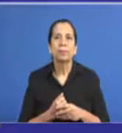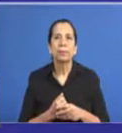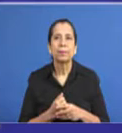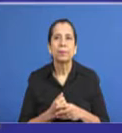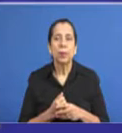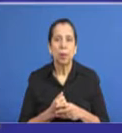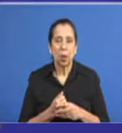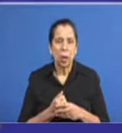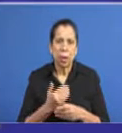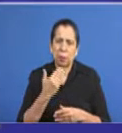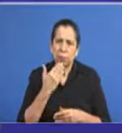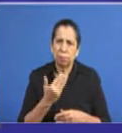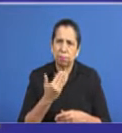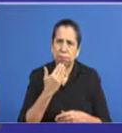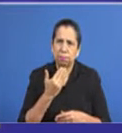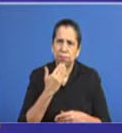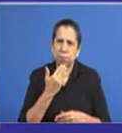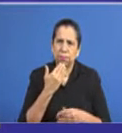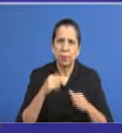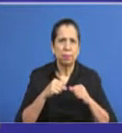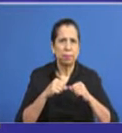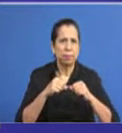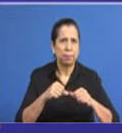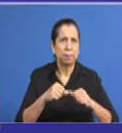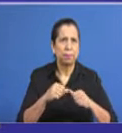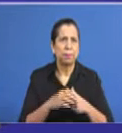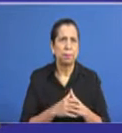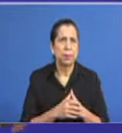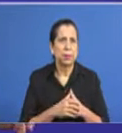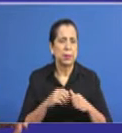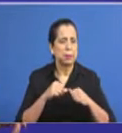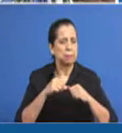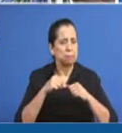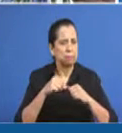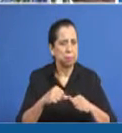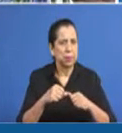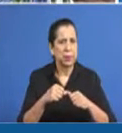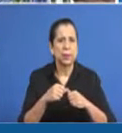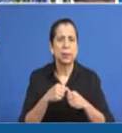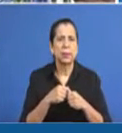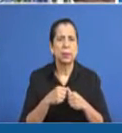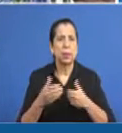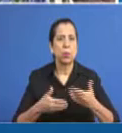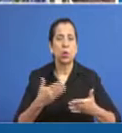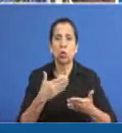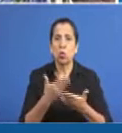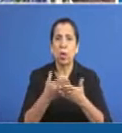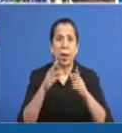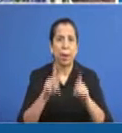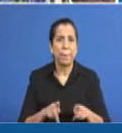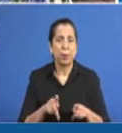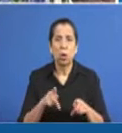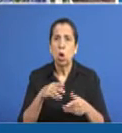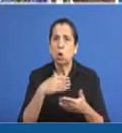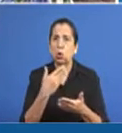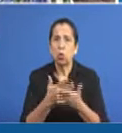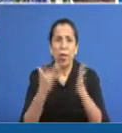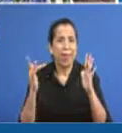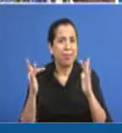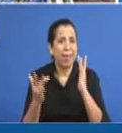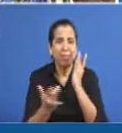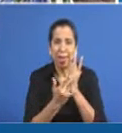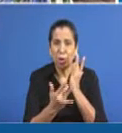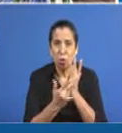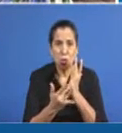Araceli, qué bueno que se siga innovando y que se siga poniendo a la disposición de la ciudadanía todas estas herramientas digitales que nos hacen la